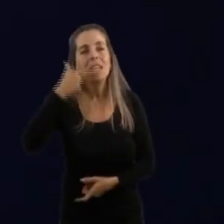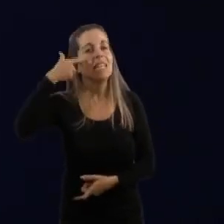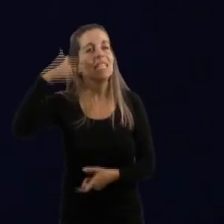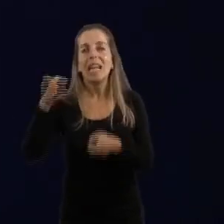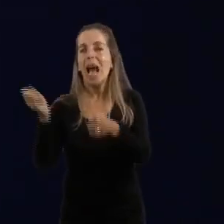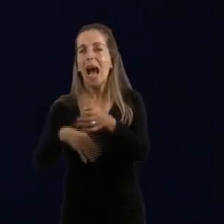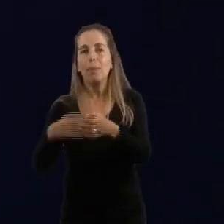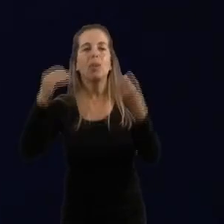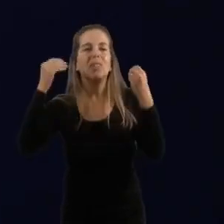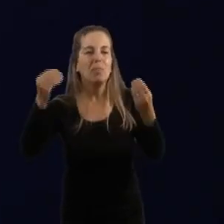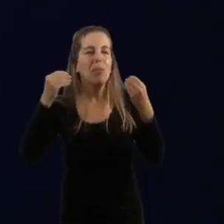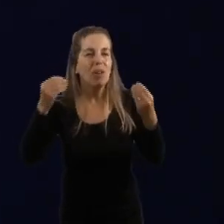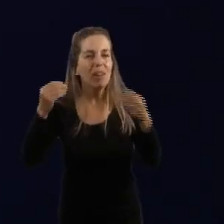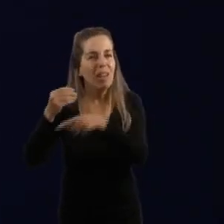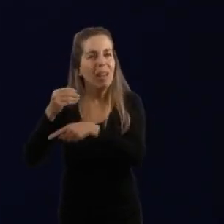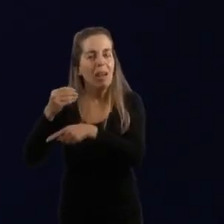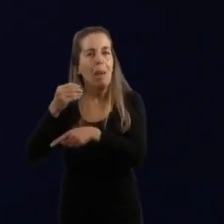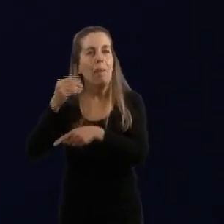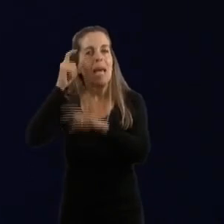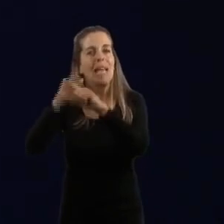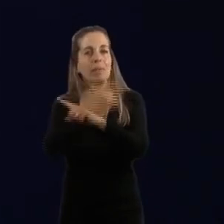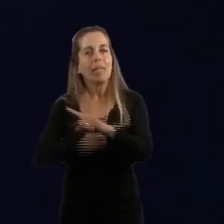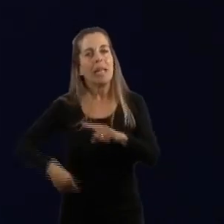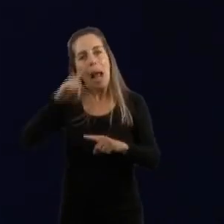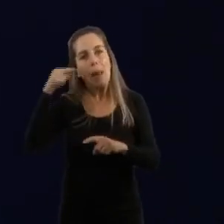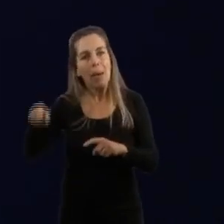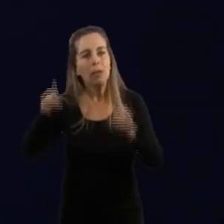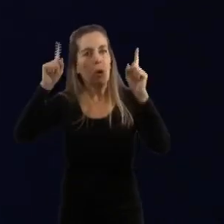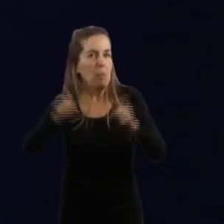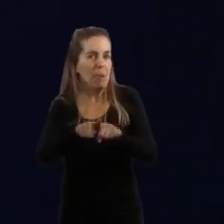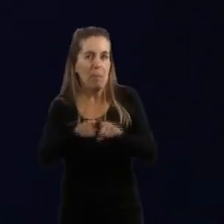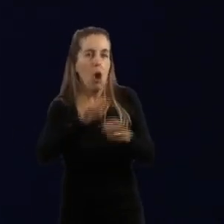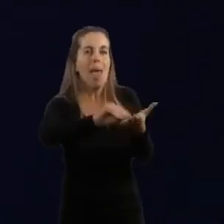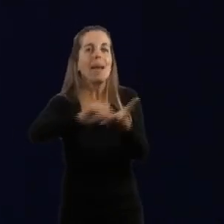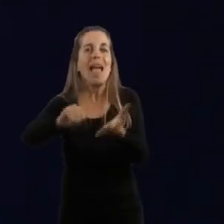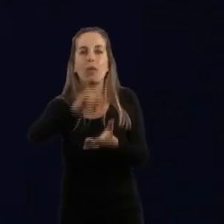un descalabro en la cantidad de empleados públicos,